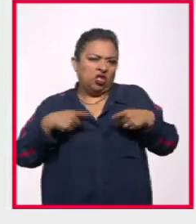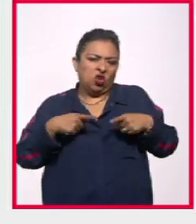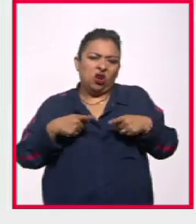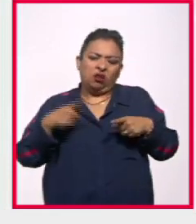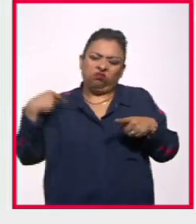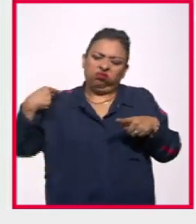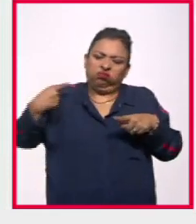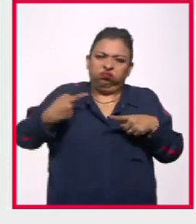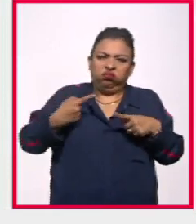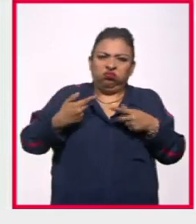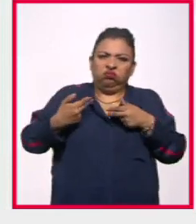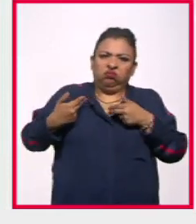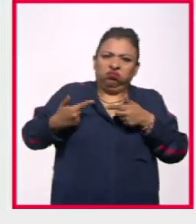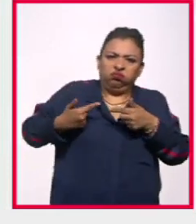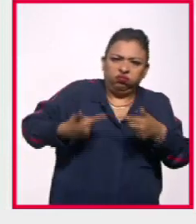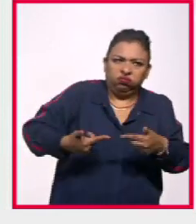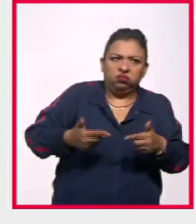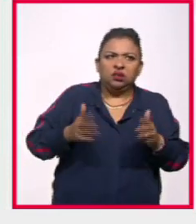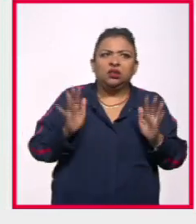raíz.